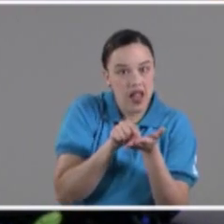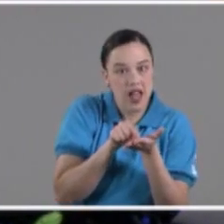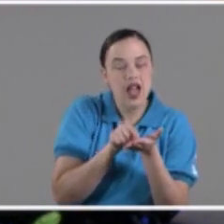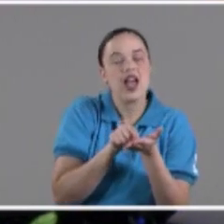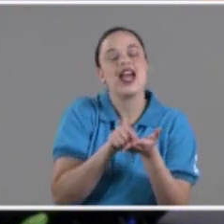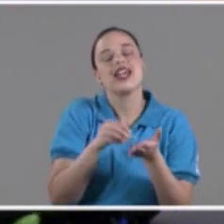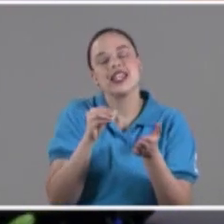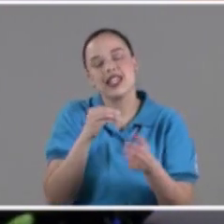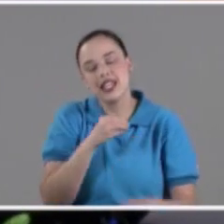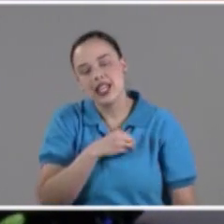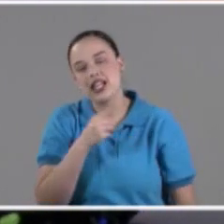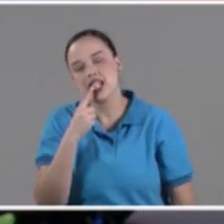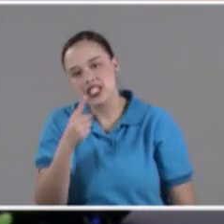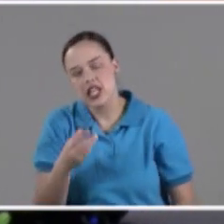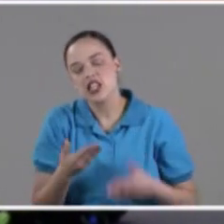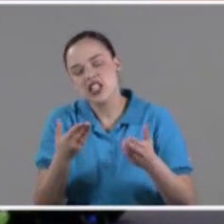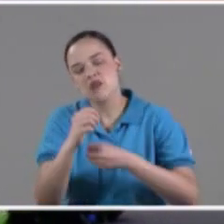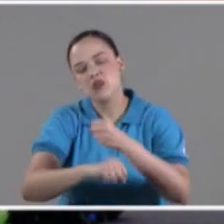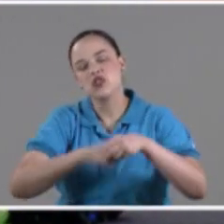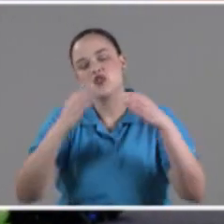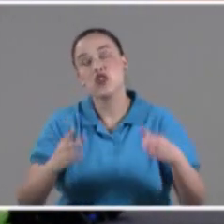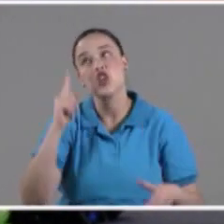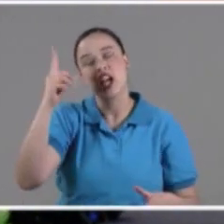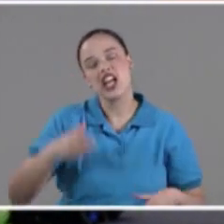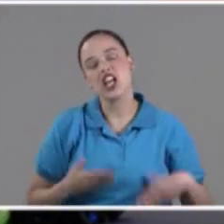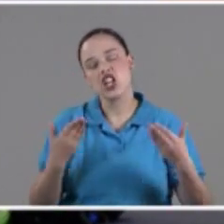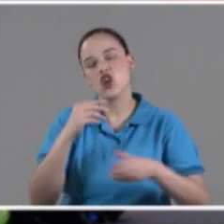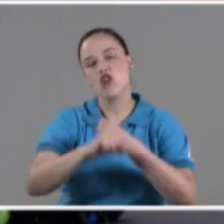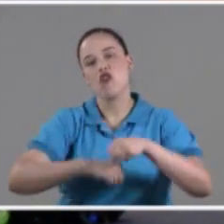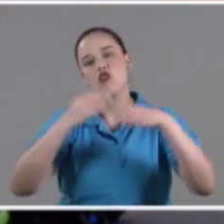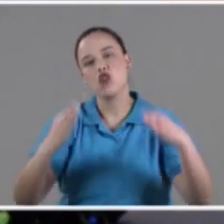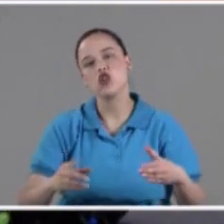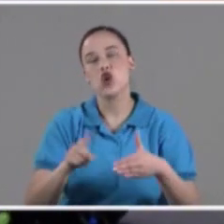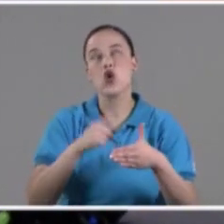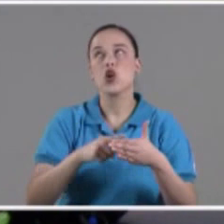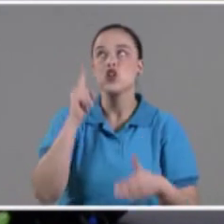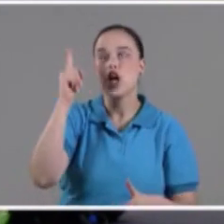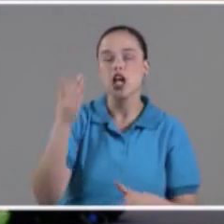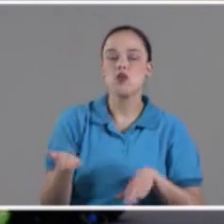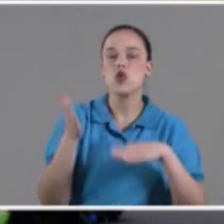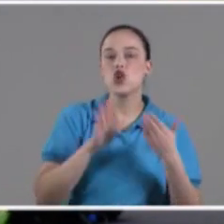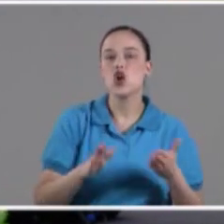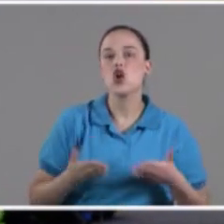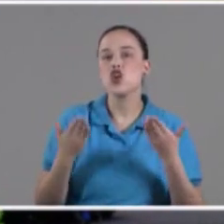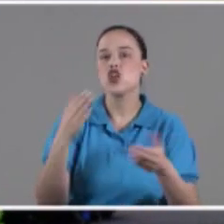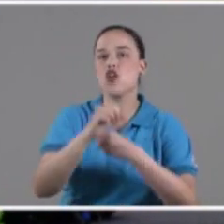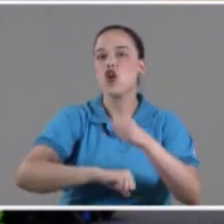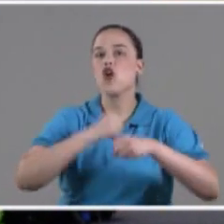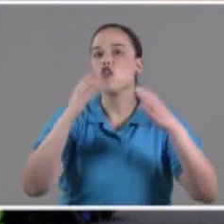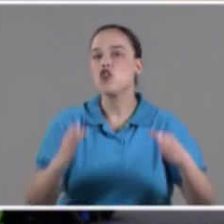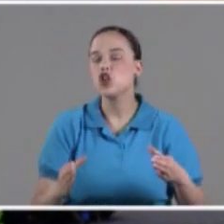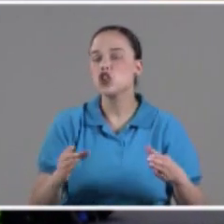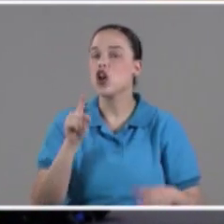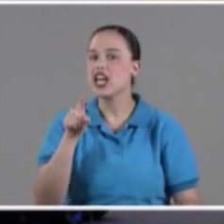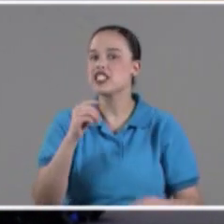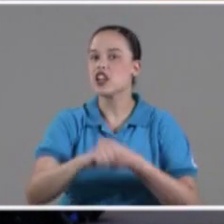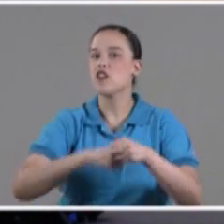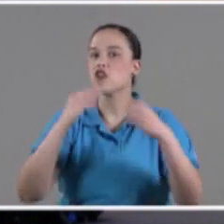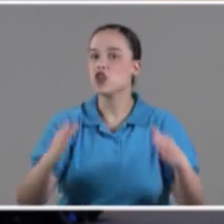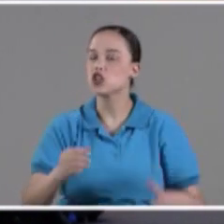es decir damos fruto él dio fruto cuando él murió el dio fruto ese fruto somos nosotros